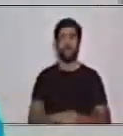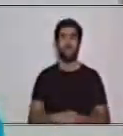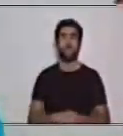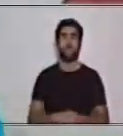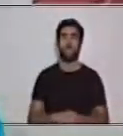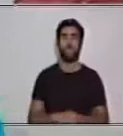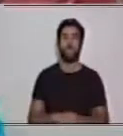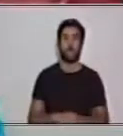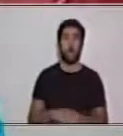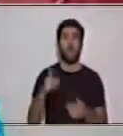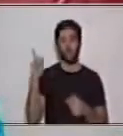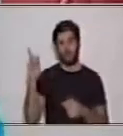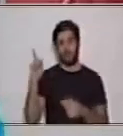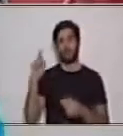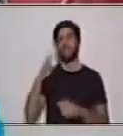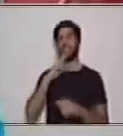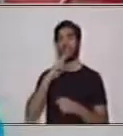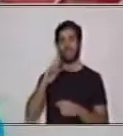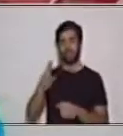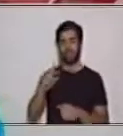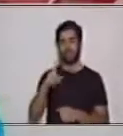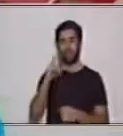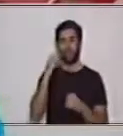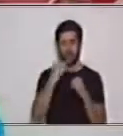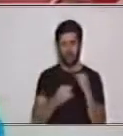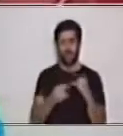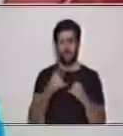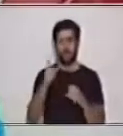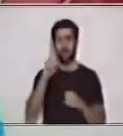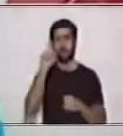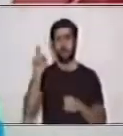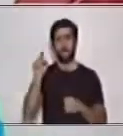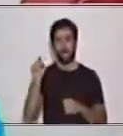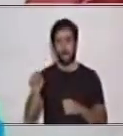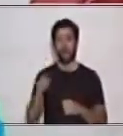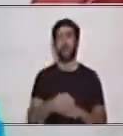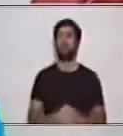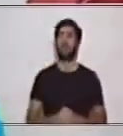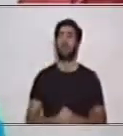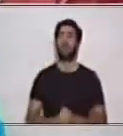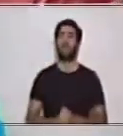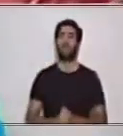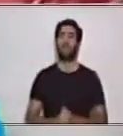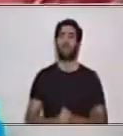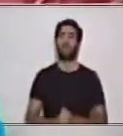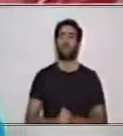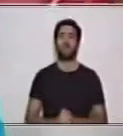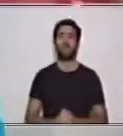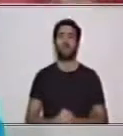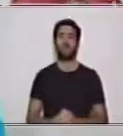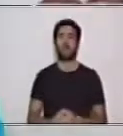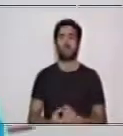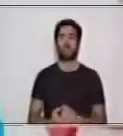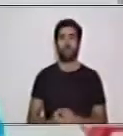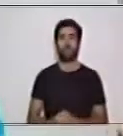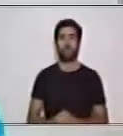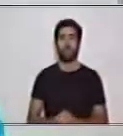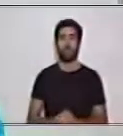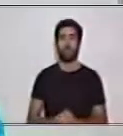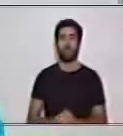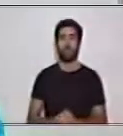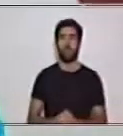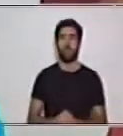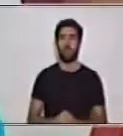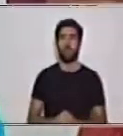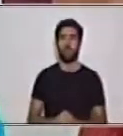Entonces, ahí está la respuesta a la pregunta número 4. ¿A cuántos kilogramos y gramos equivale entonces el